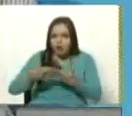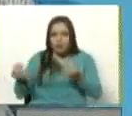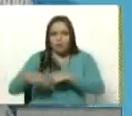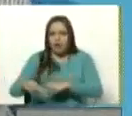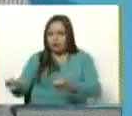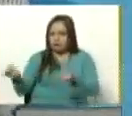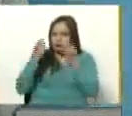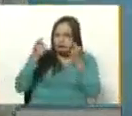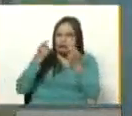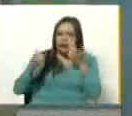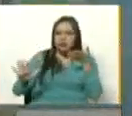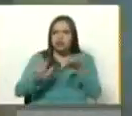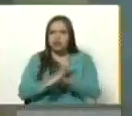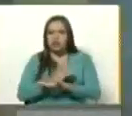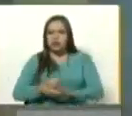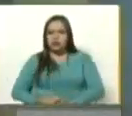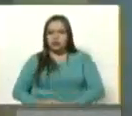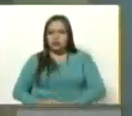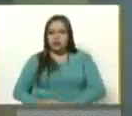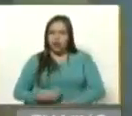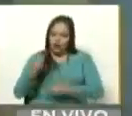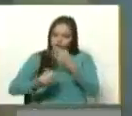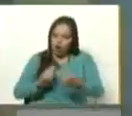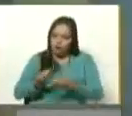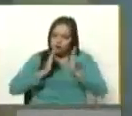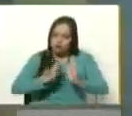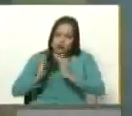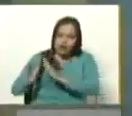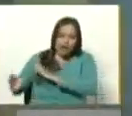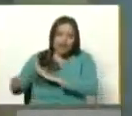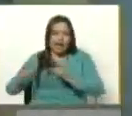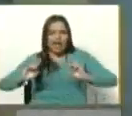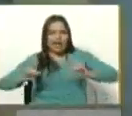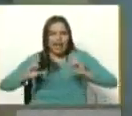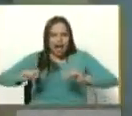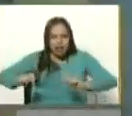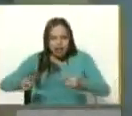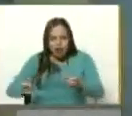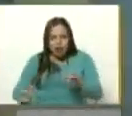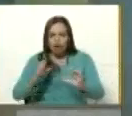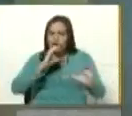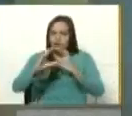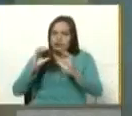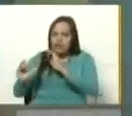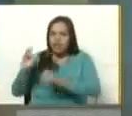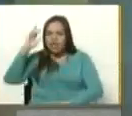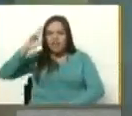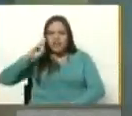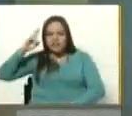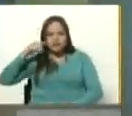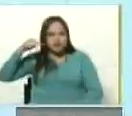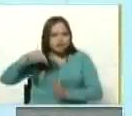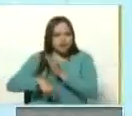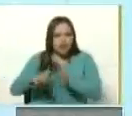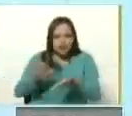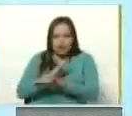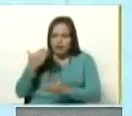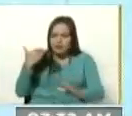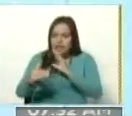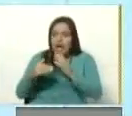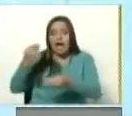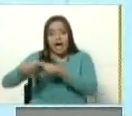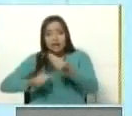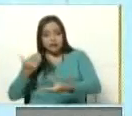formación en el guión radial, en la comunicación, el análisis crítico del mensaje, la producción de